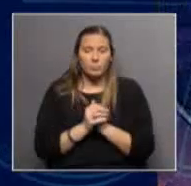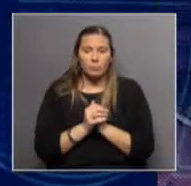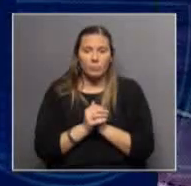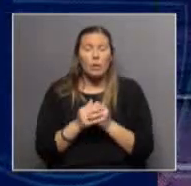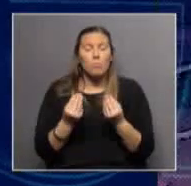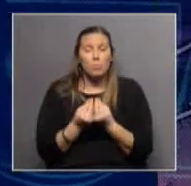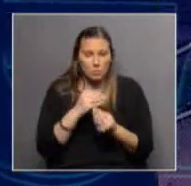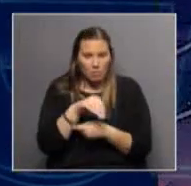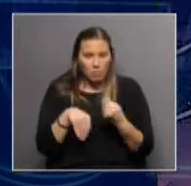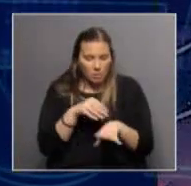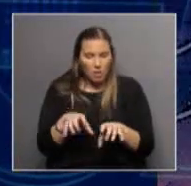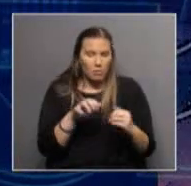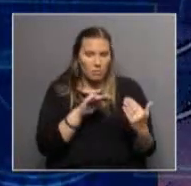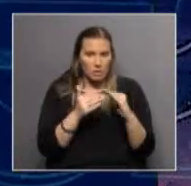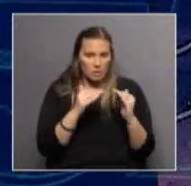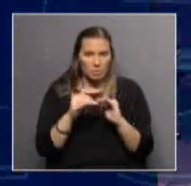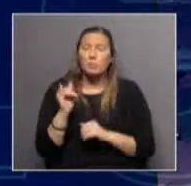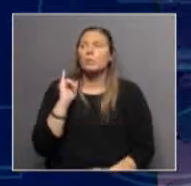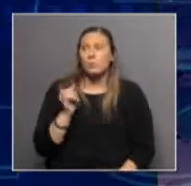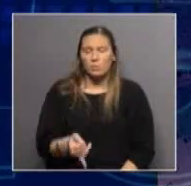Decenas de familias viven ahí, ¿verdad? Sí.